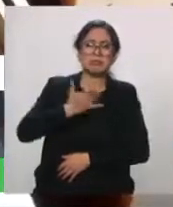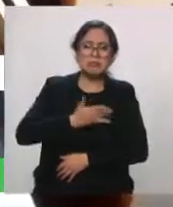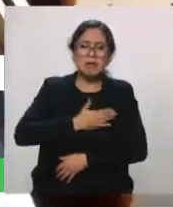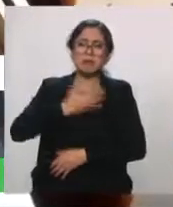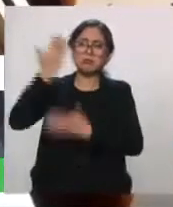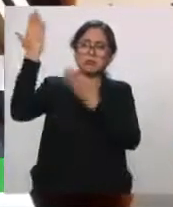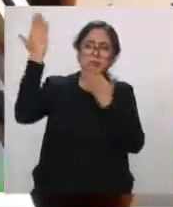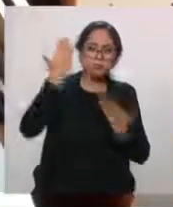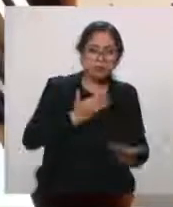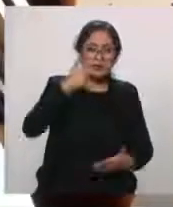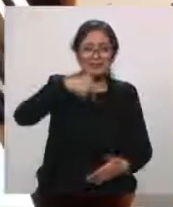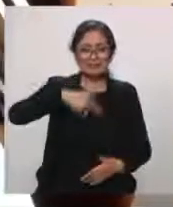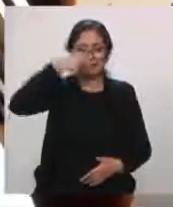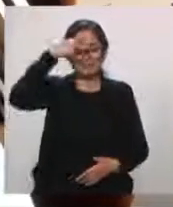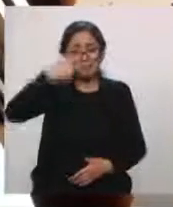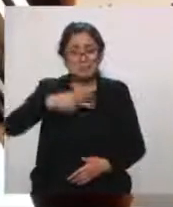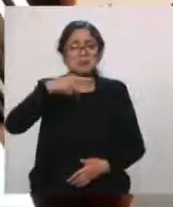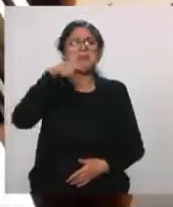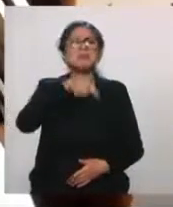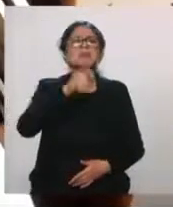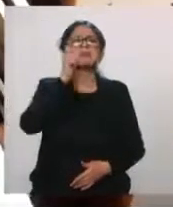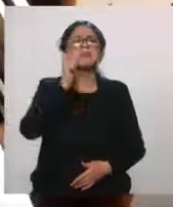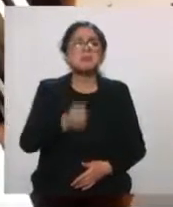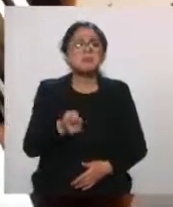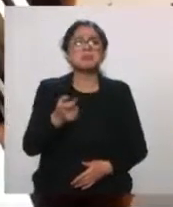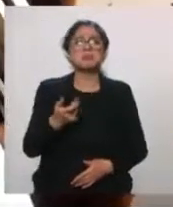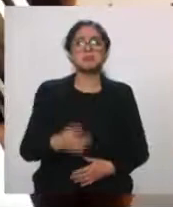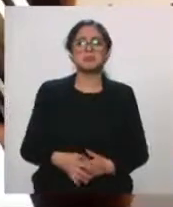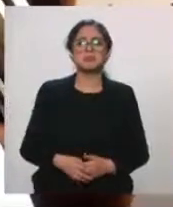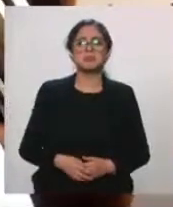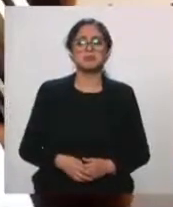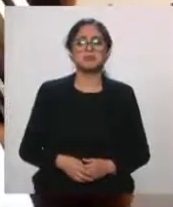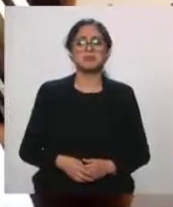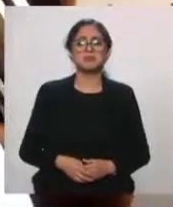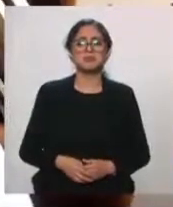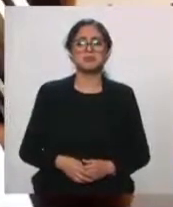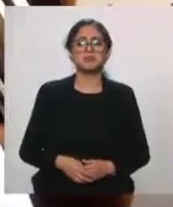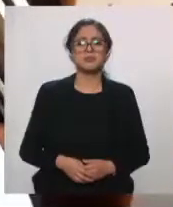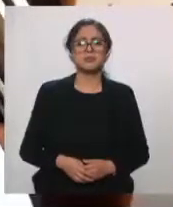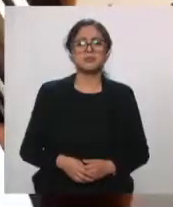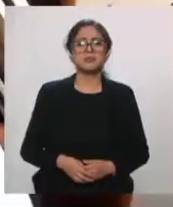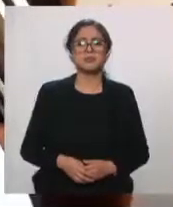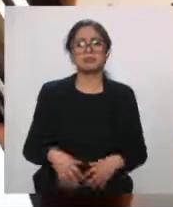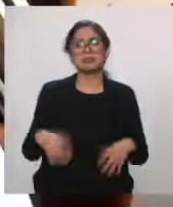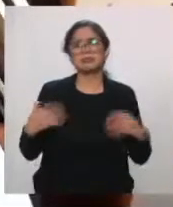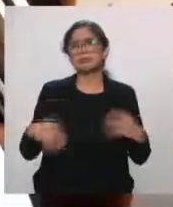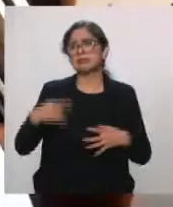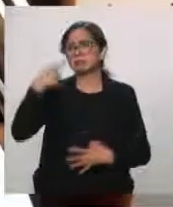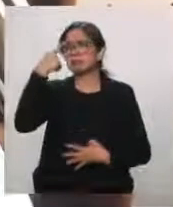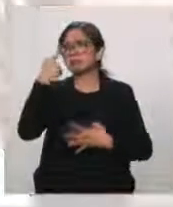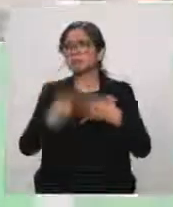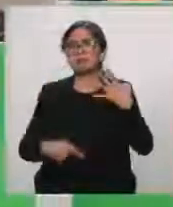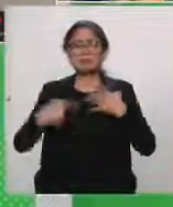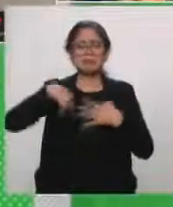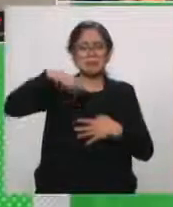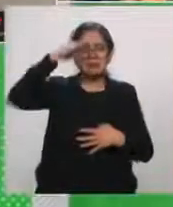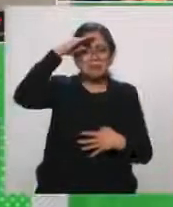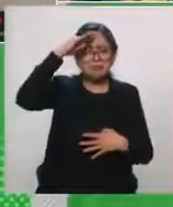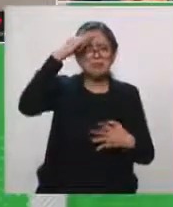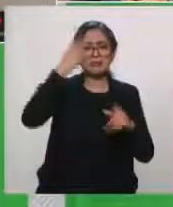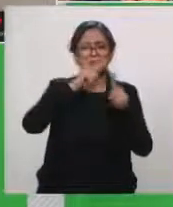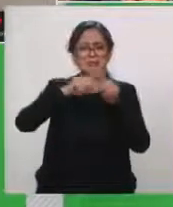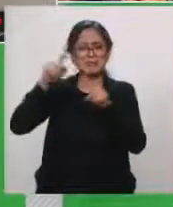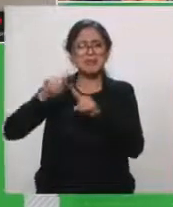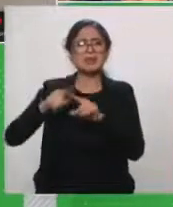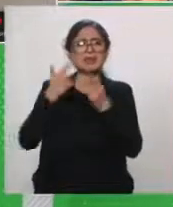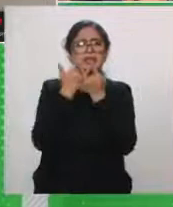que generalmente se encontraban bien nutridos. Pues muchísimo, Héctor, que aprender de nuestra gastronomía.